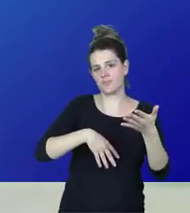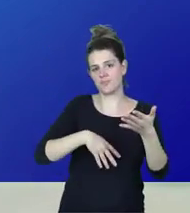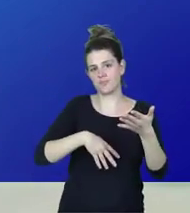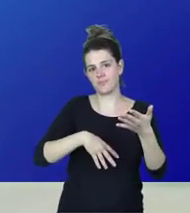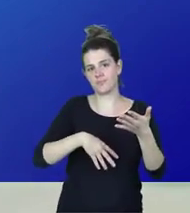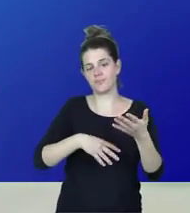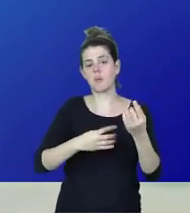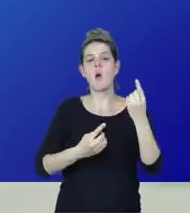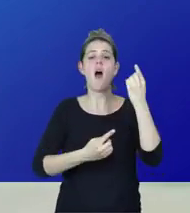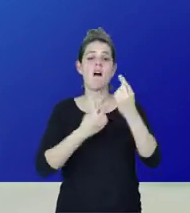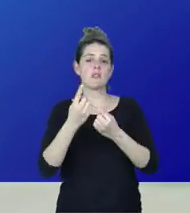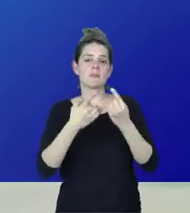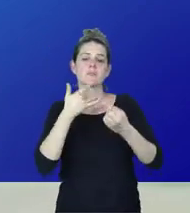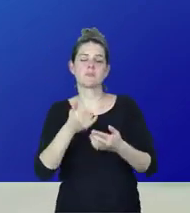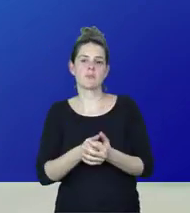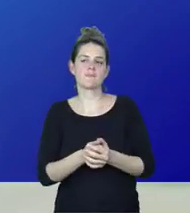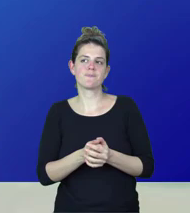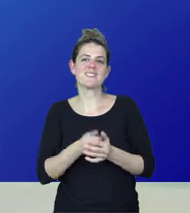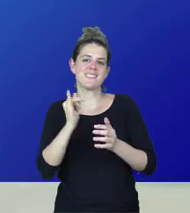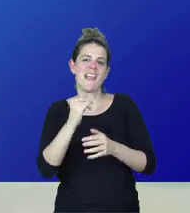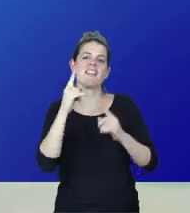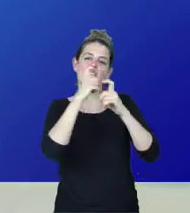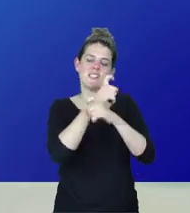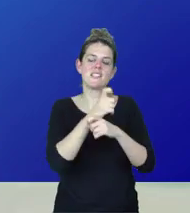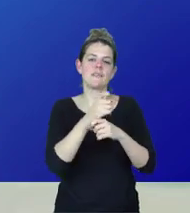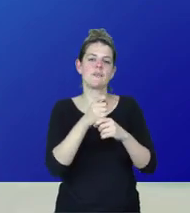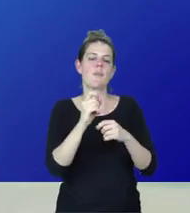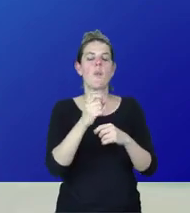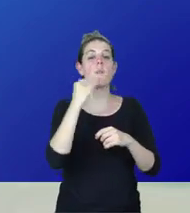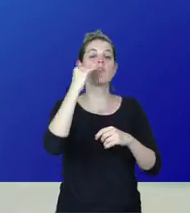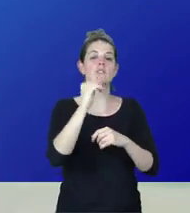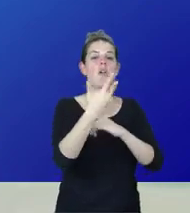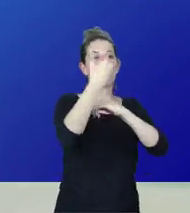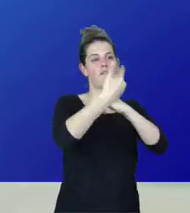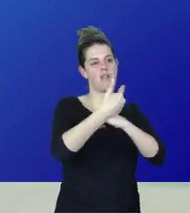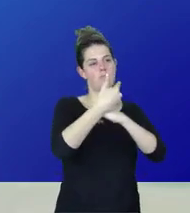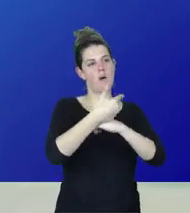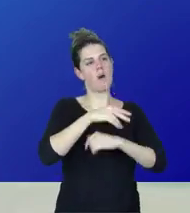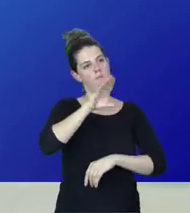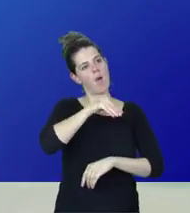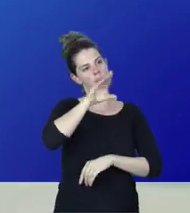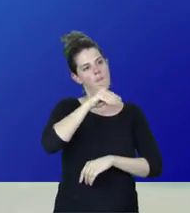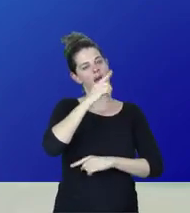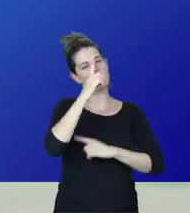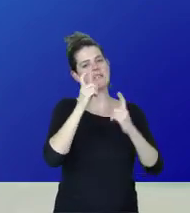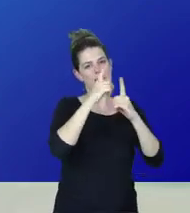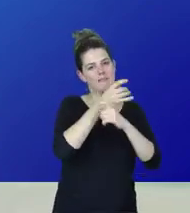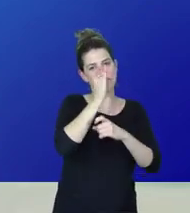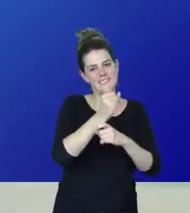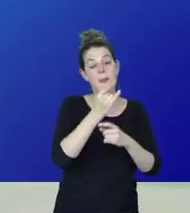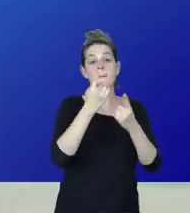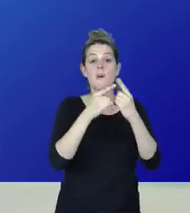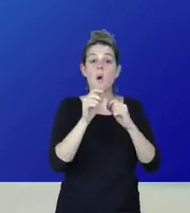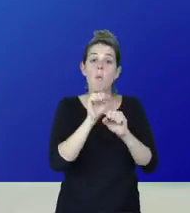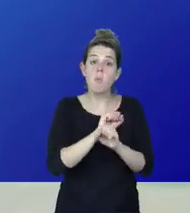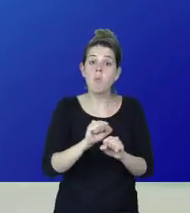el docente podía filmar un video, pero sí trabajar con audios y mandar imágenes para juntarlas a